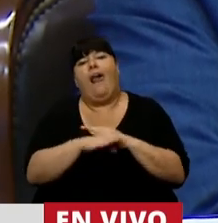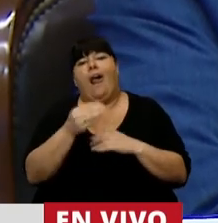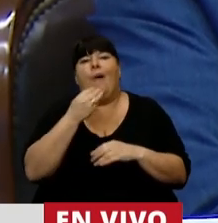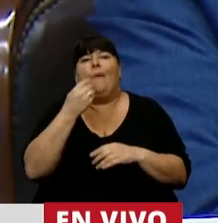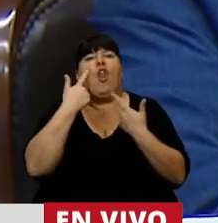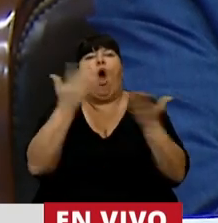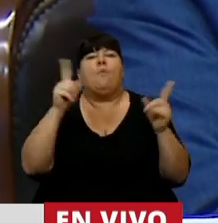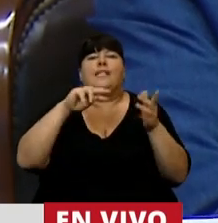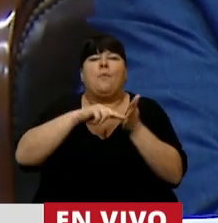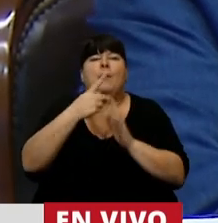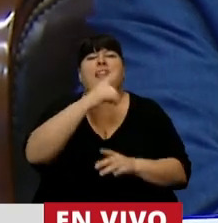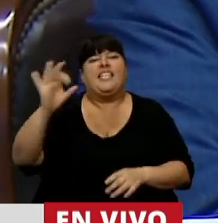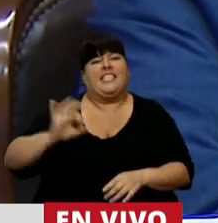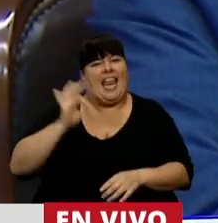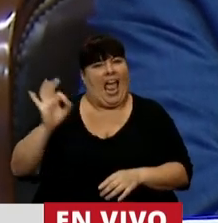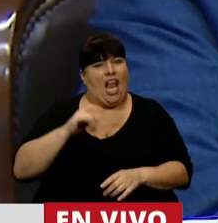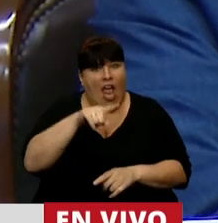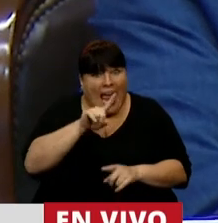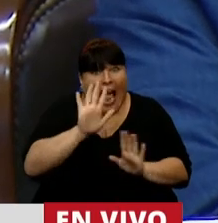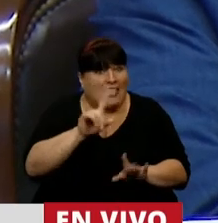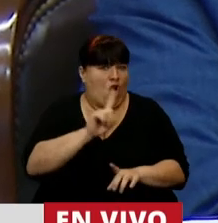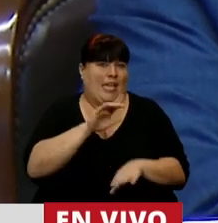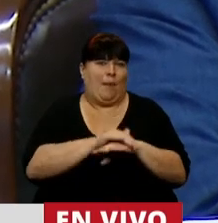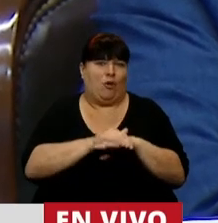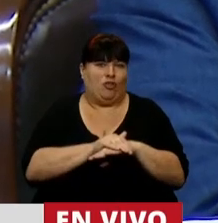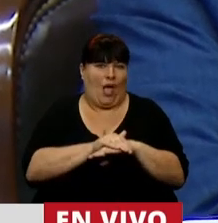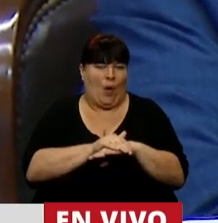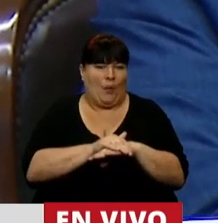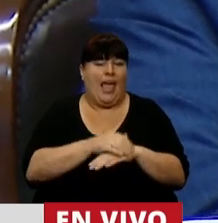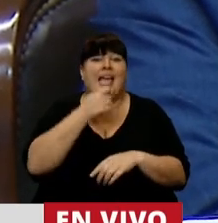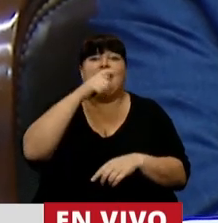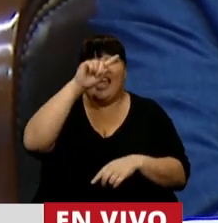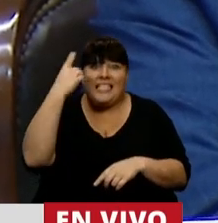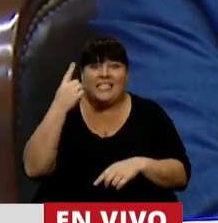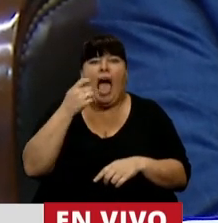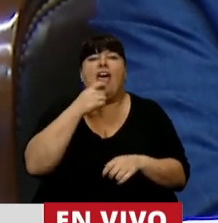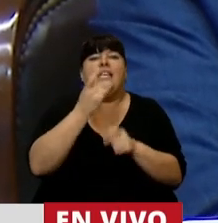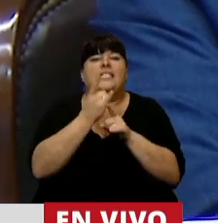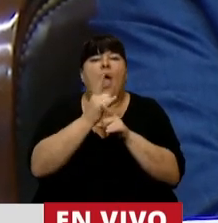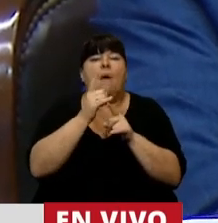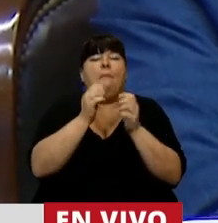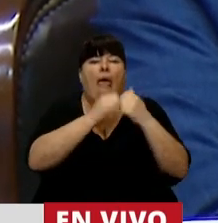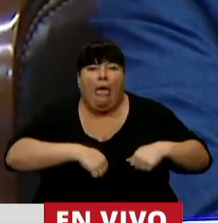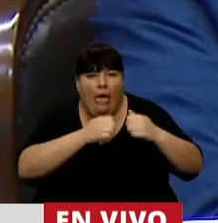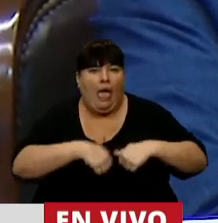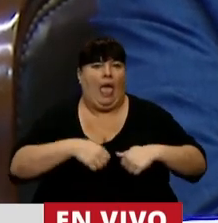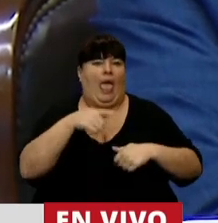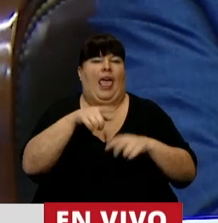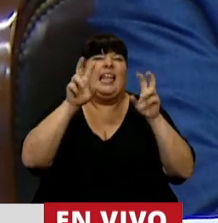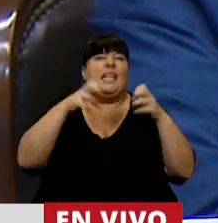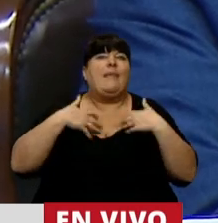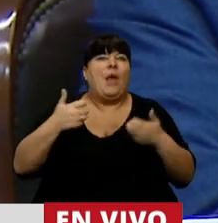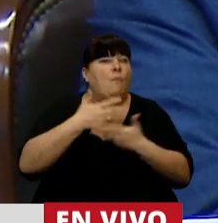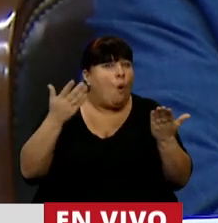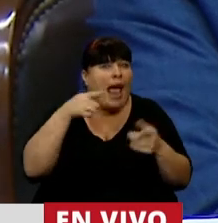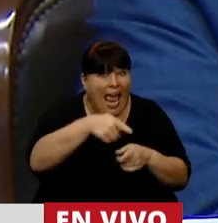un problema durante 100 años, no es un Estado responsable. Un Estado que convive con la clandestinidad en un tema de